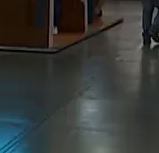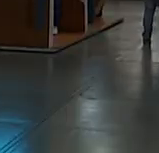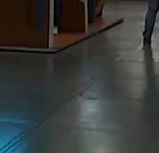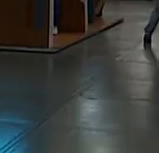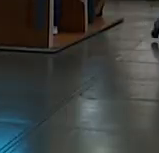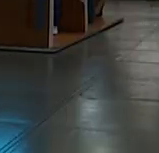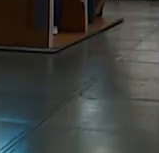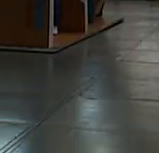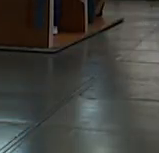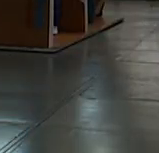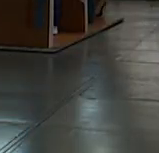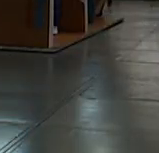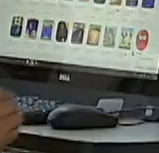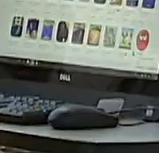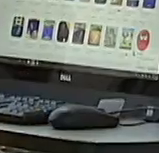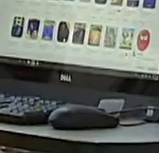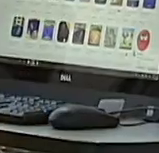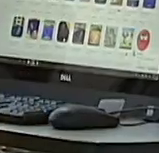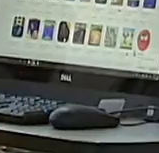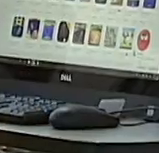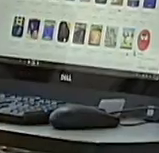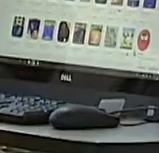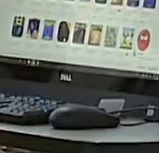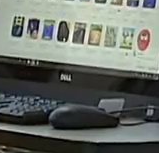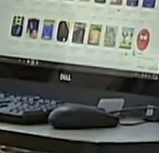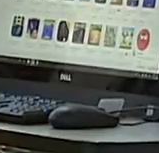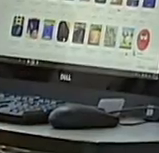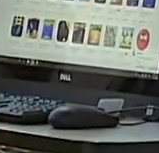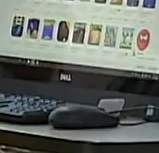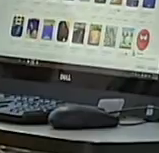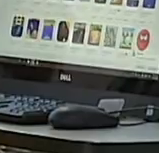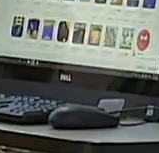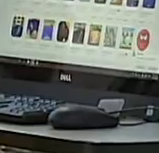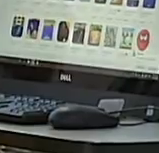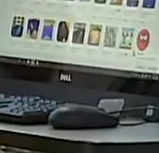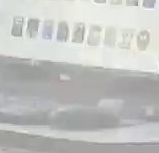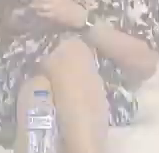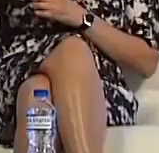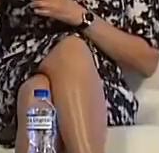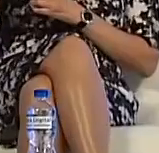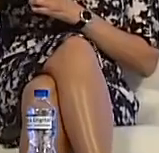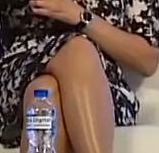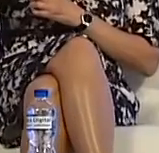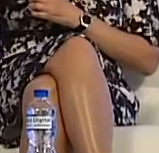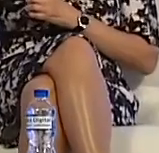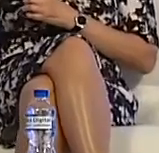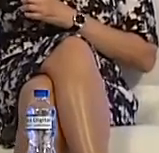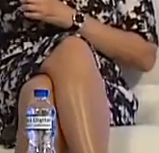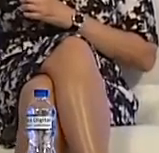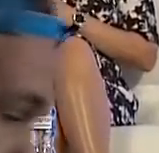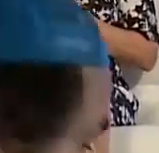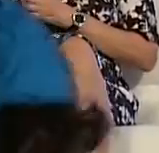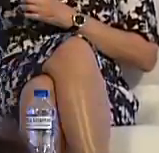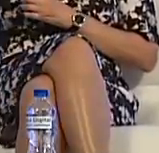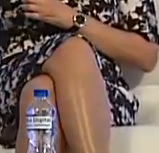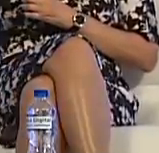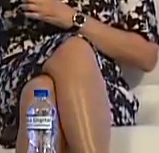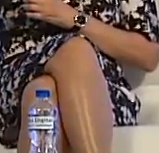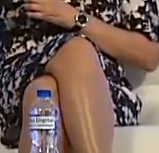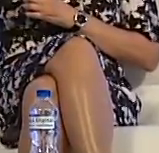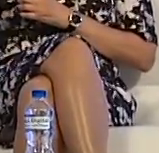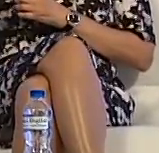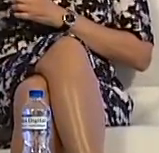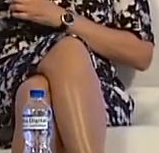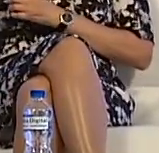temas habló de las pretensiones equivocadas de Donald Trump de levantar un muro entre ambos países. Las economías son muy juntas y no